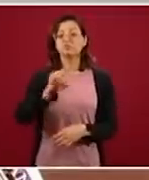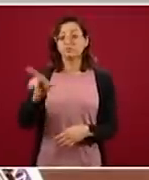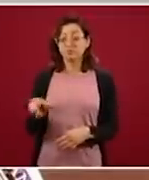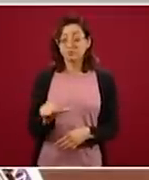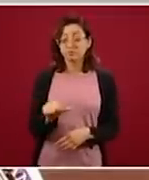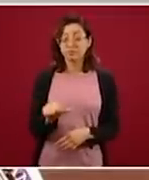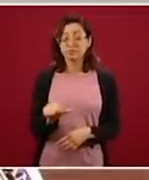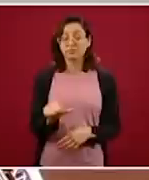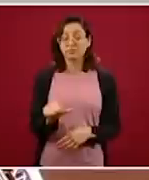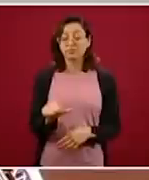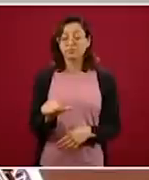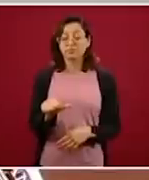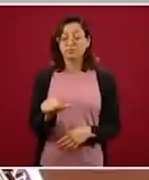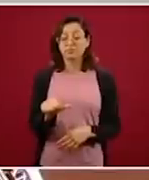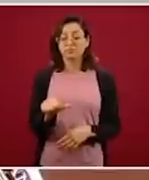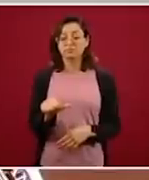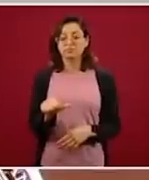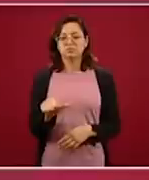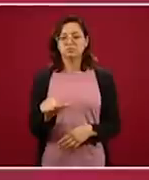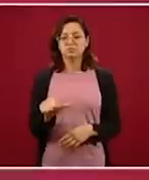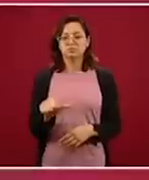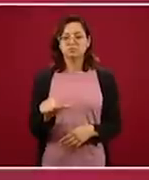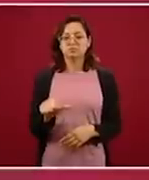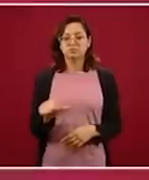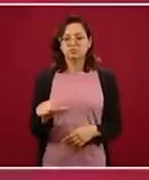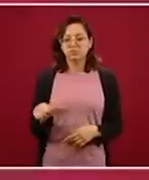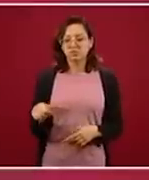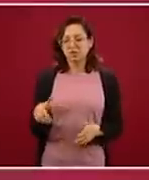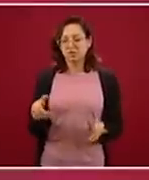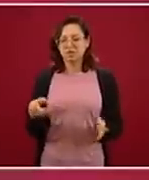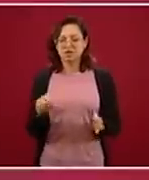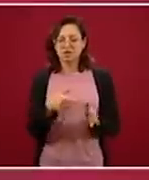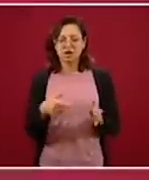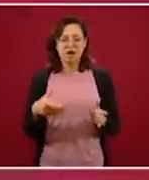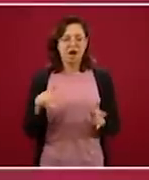posteriormente hay una especie de acuerdo,